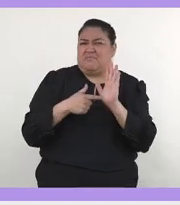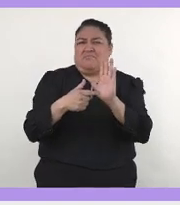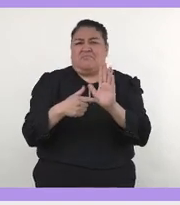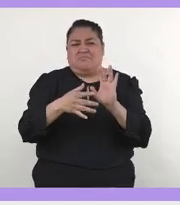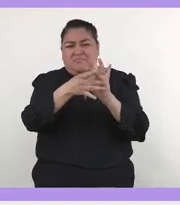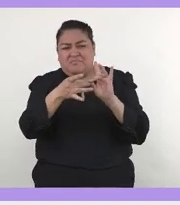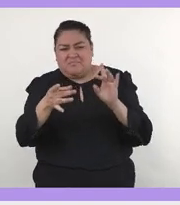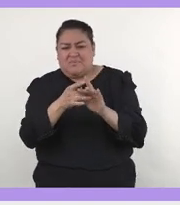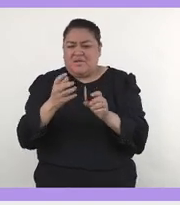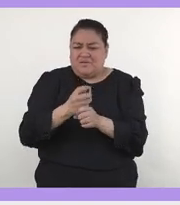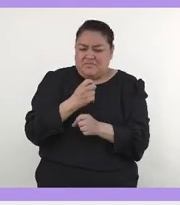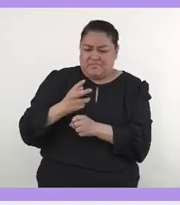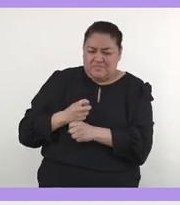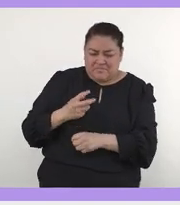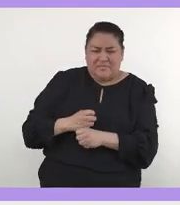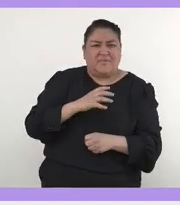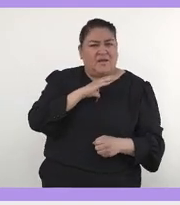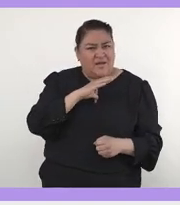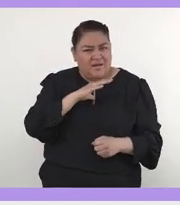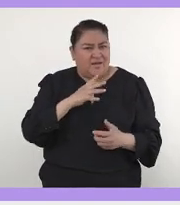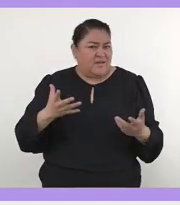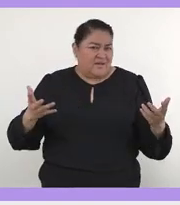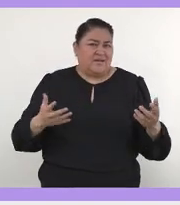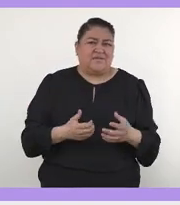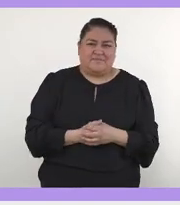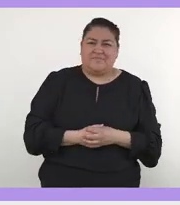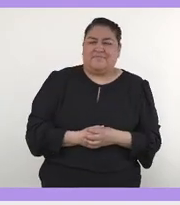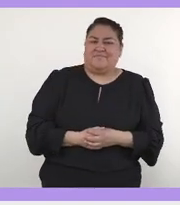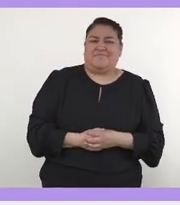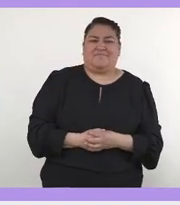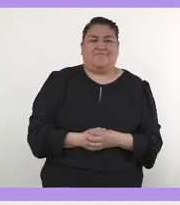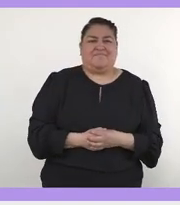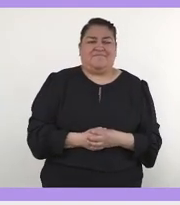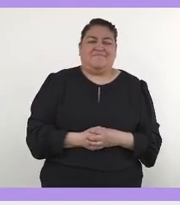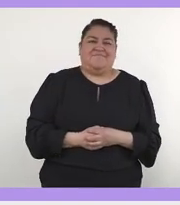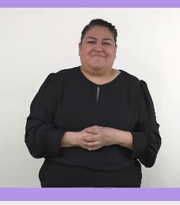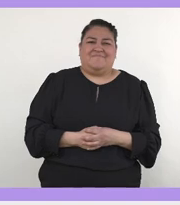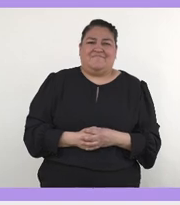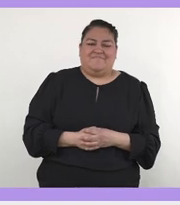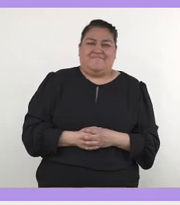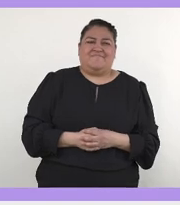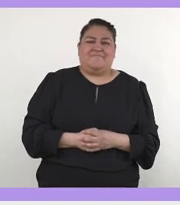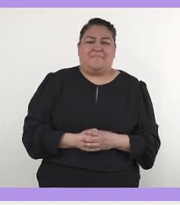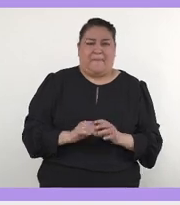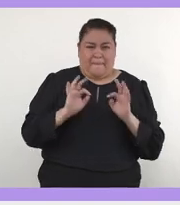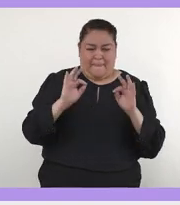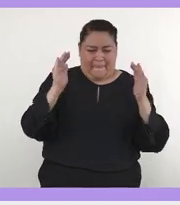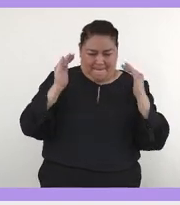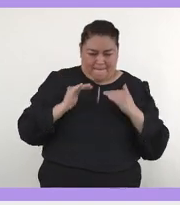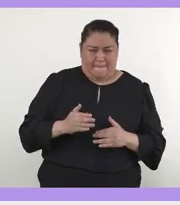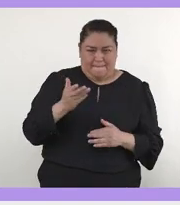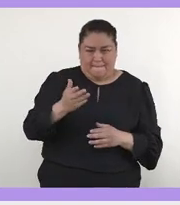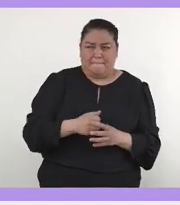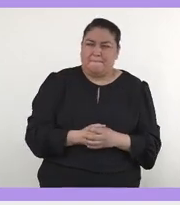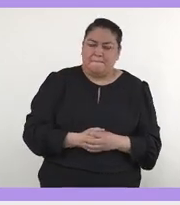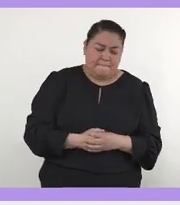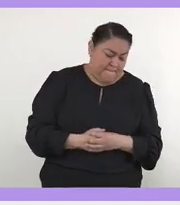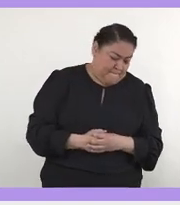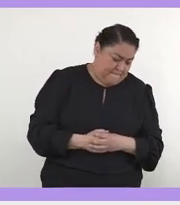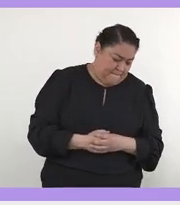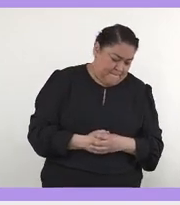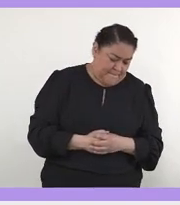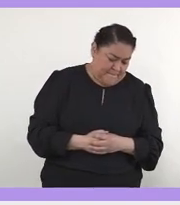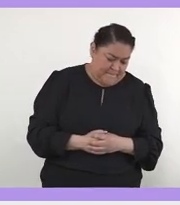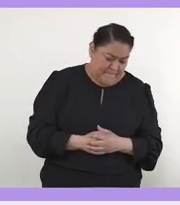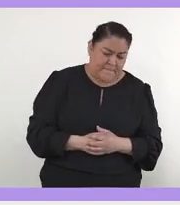de de vocabulario que me encanta Gracias Ahora voy a seguir eso a ver si aprendo Perdón por favor por favor que me meta